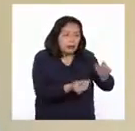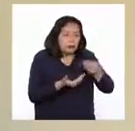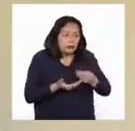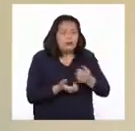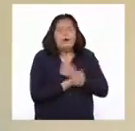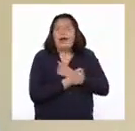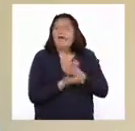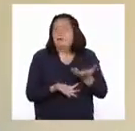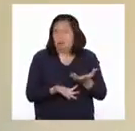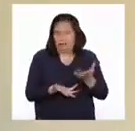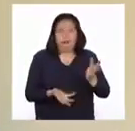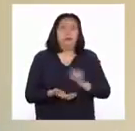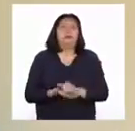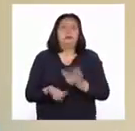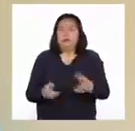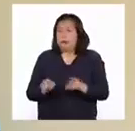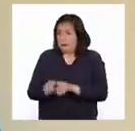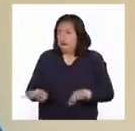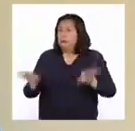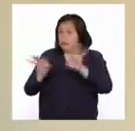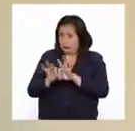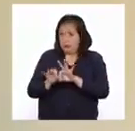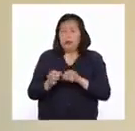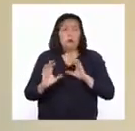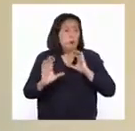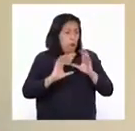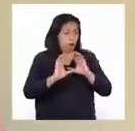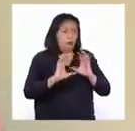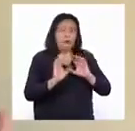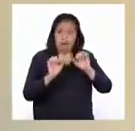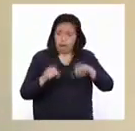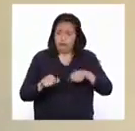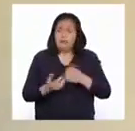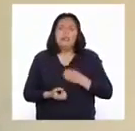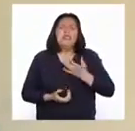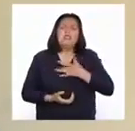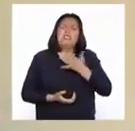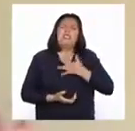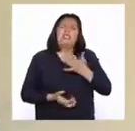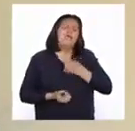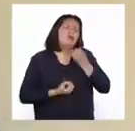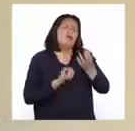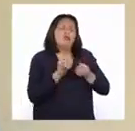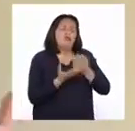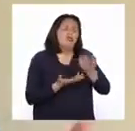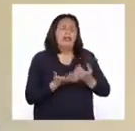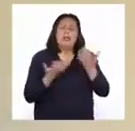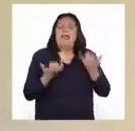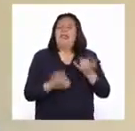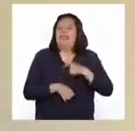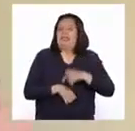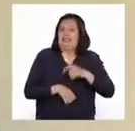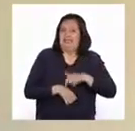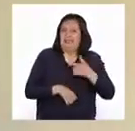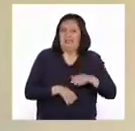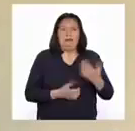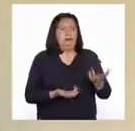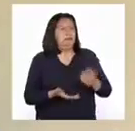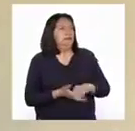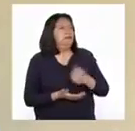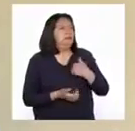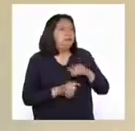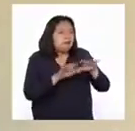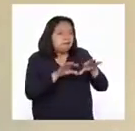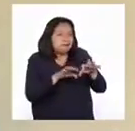con mucho amor. También es importante la comunicación, expresar lo que sentimos justo en estos momentos cuando están ocurriendo